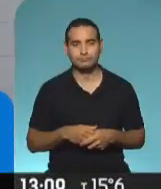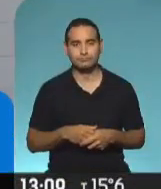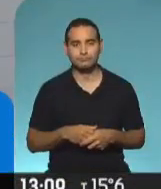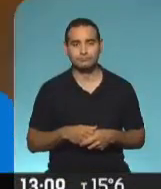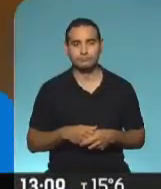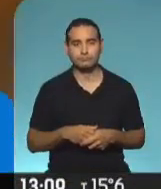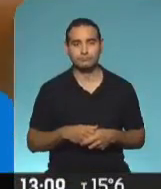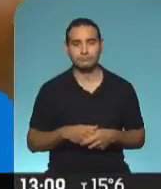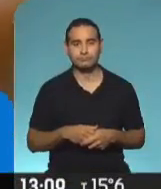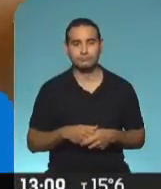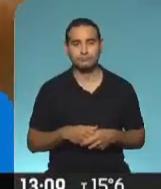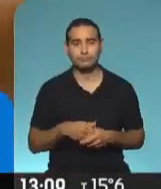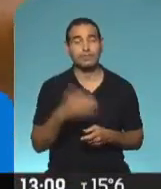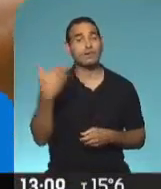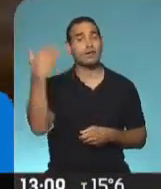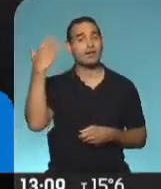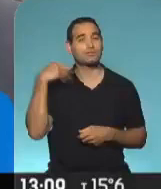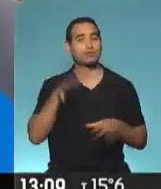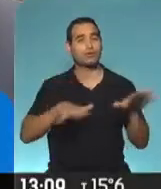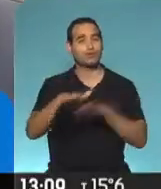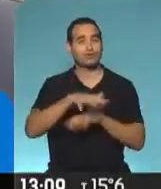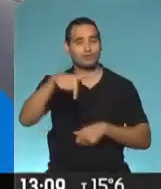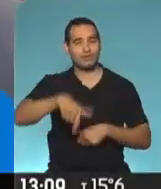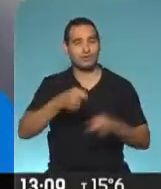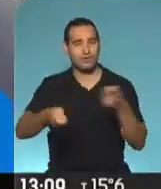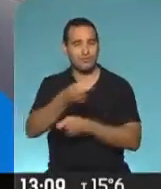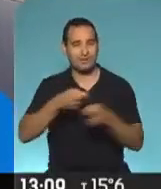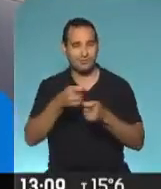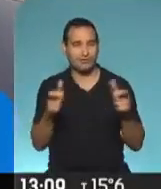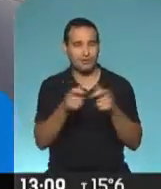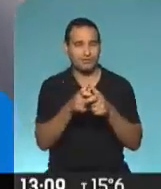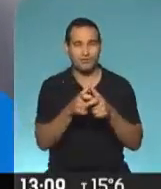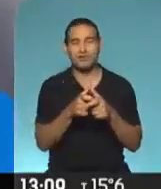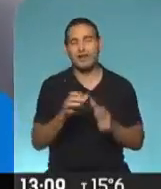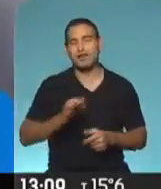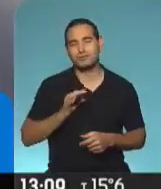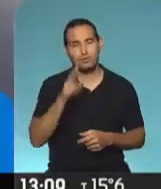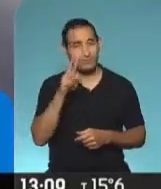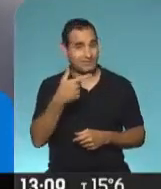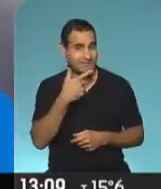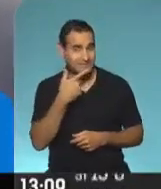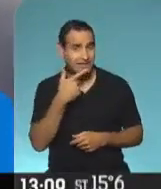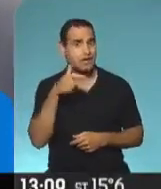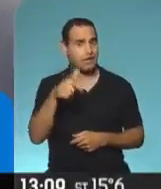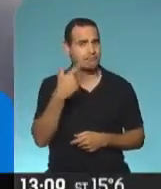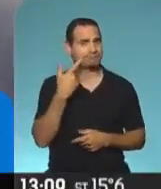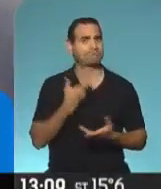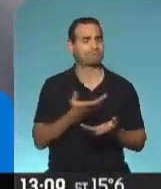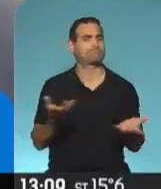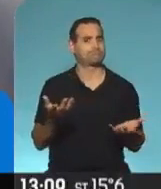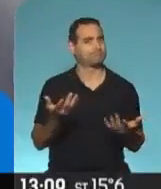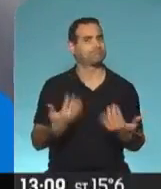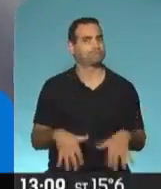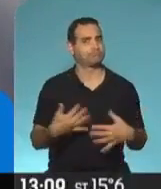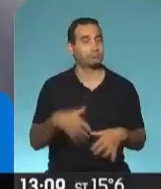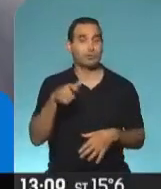la organización El Comercio, que hizo la reunión acá en Buenos Aires en el 2017. Ahí se puso muy de manifiesto porque ahí